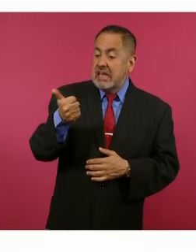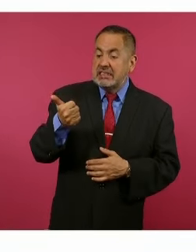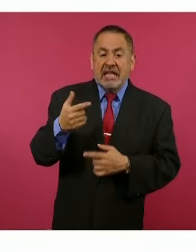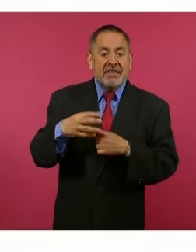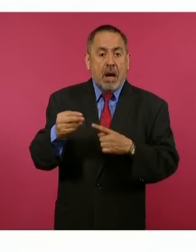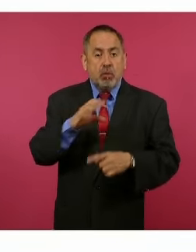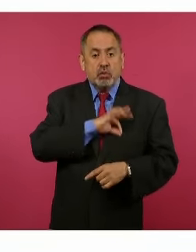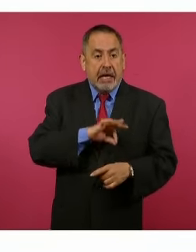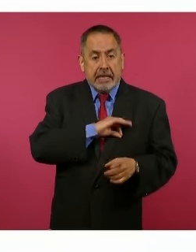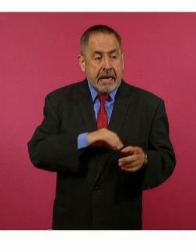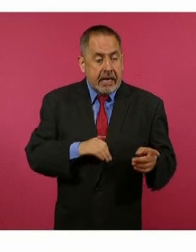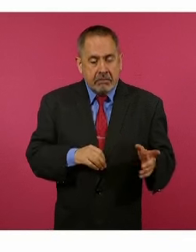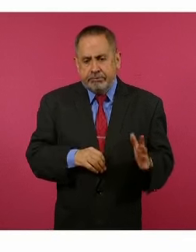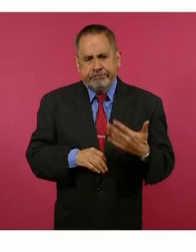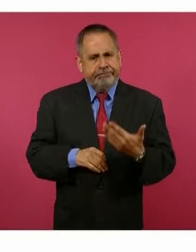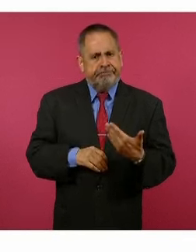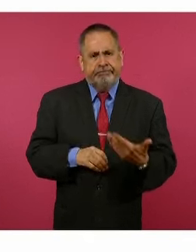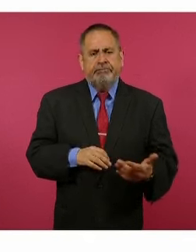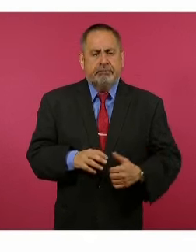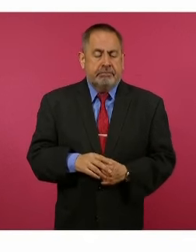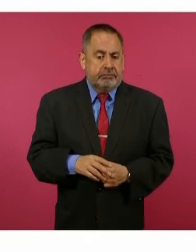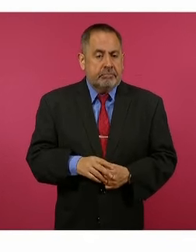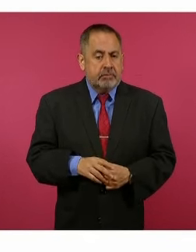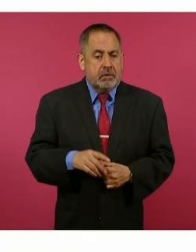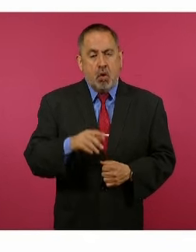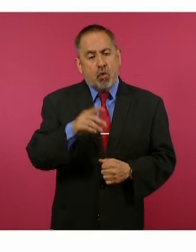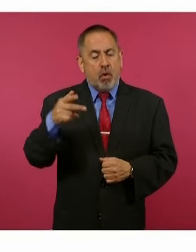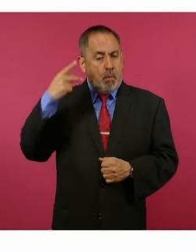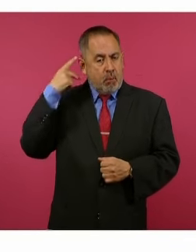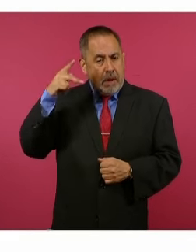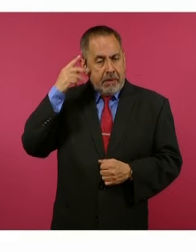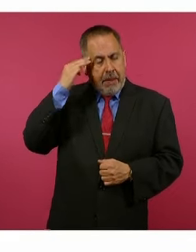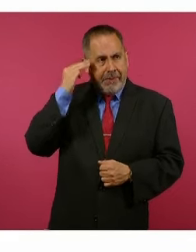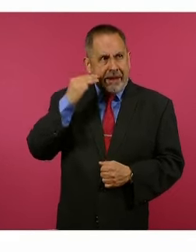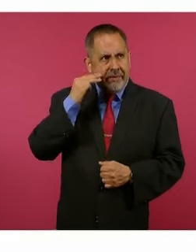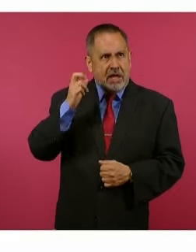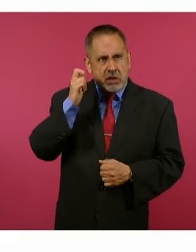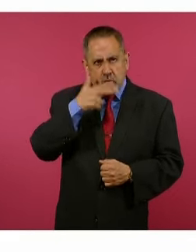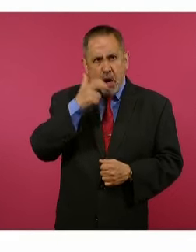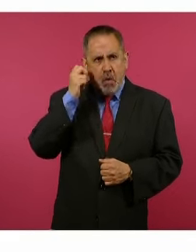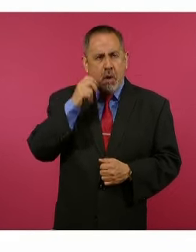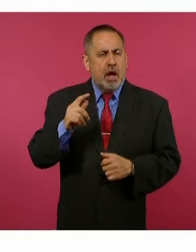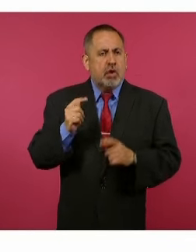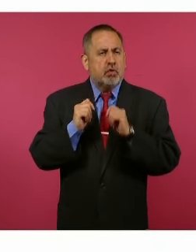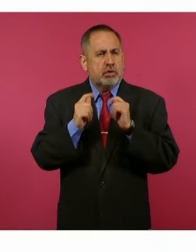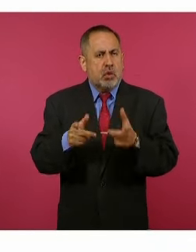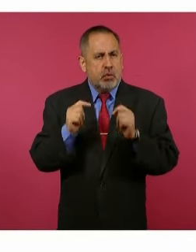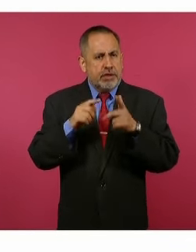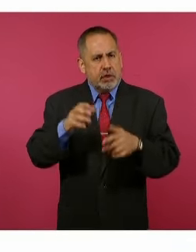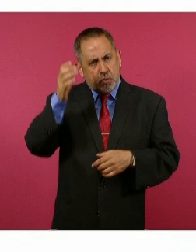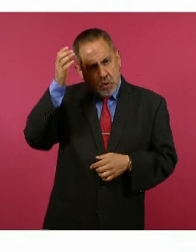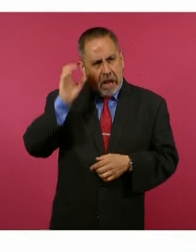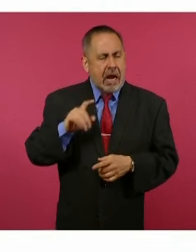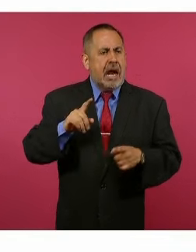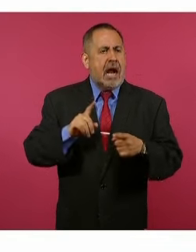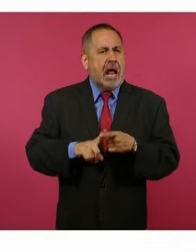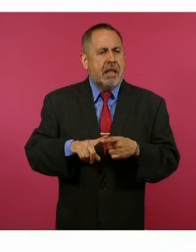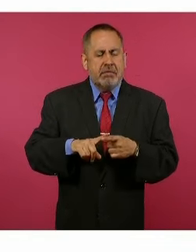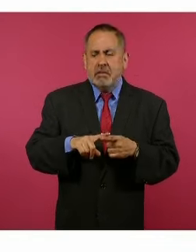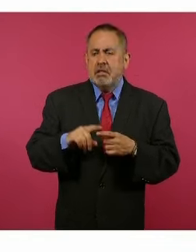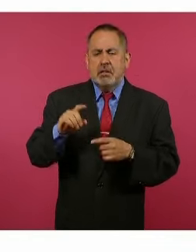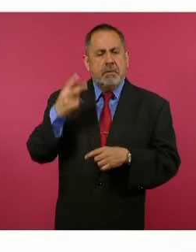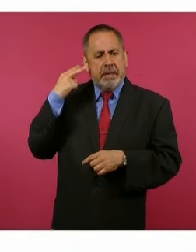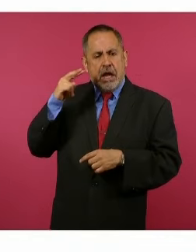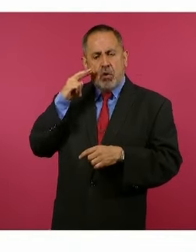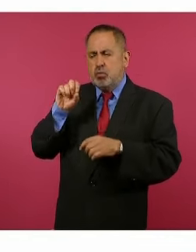centavos de ganancia Tenemos también casos en Puebla Mérida Chihuahua León tuxla Gutiérrez Culiacán cuatzacoalcos y en varios